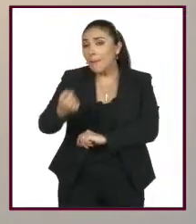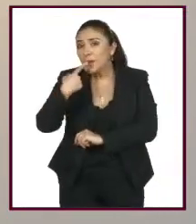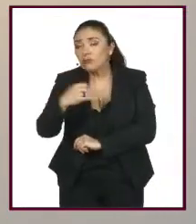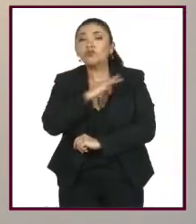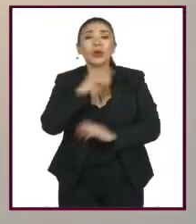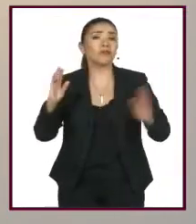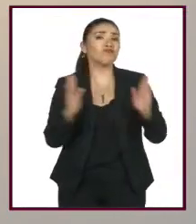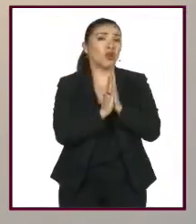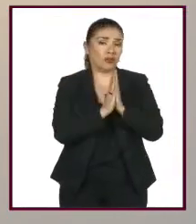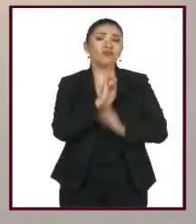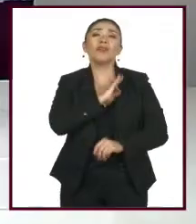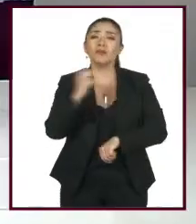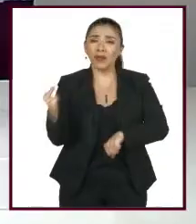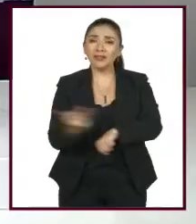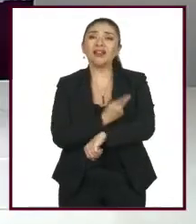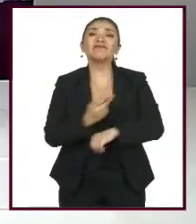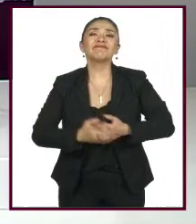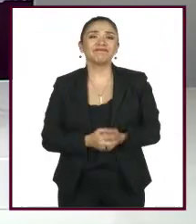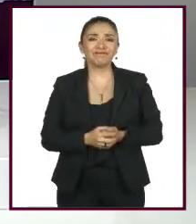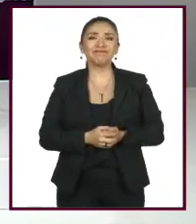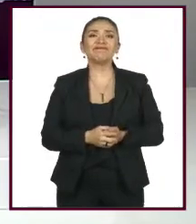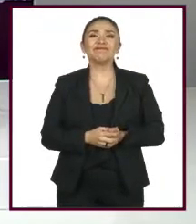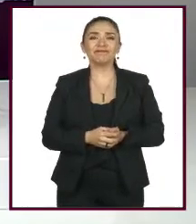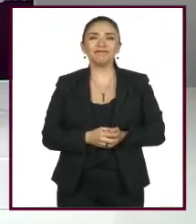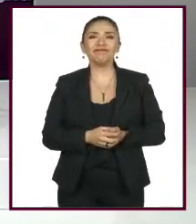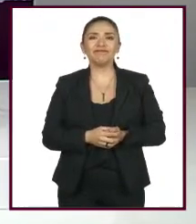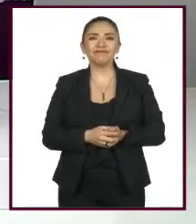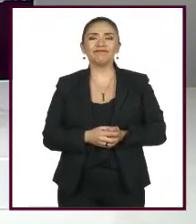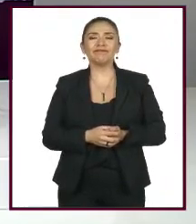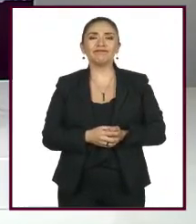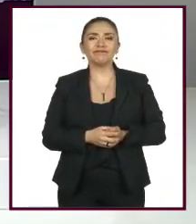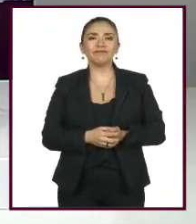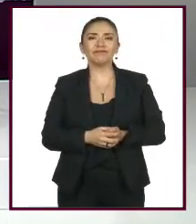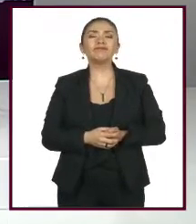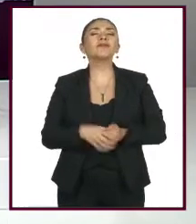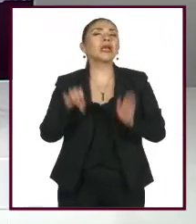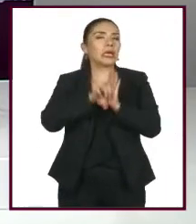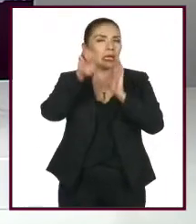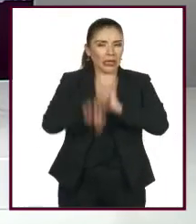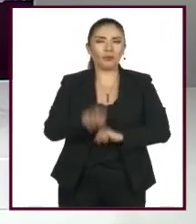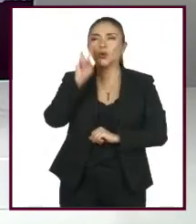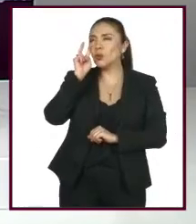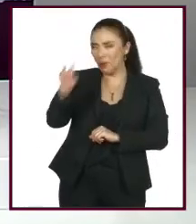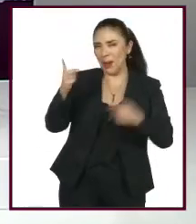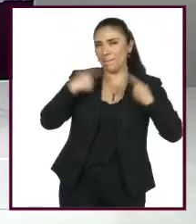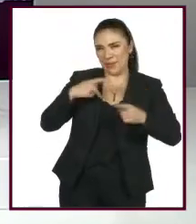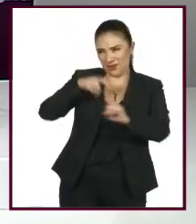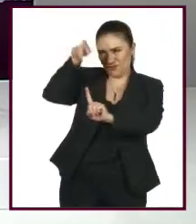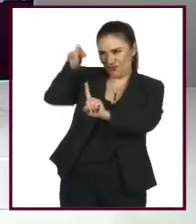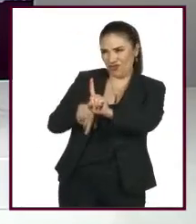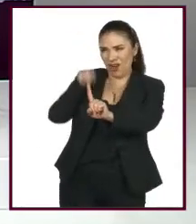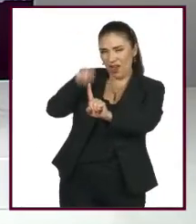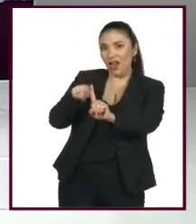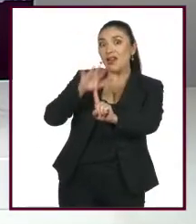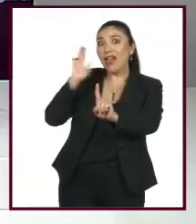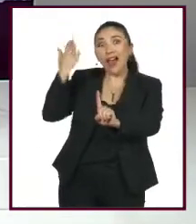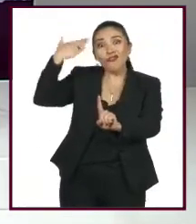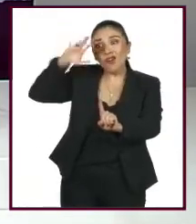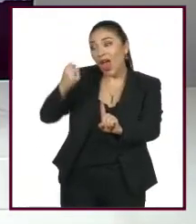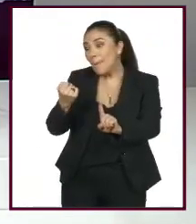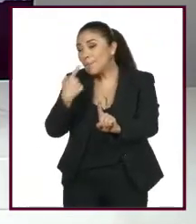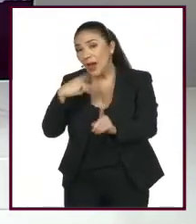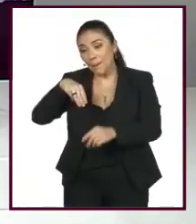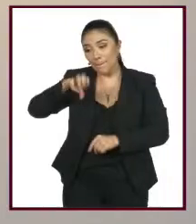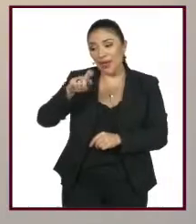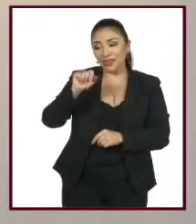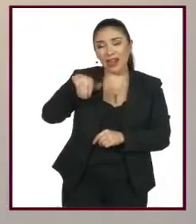y mortales incluso. Vaya, doctor. ¿Qué síntomas tiene una persona que consume metanfetaminas? Sí,